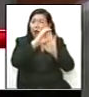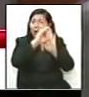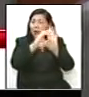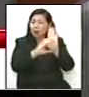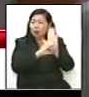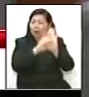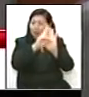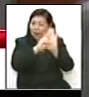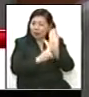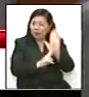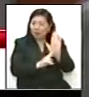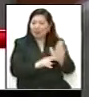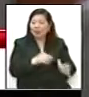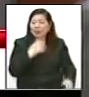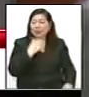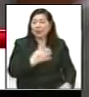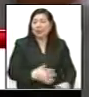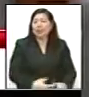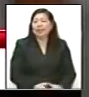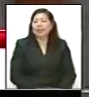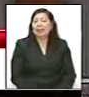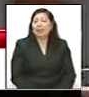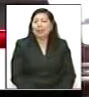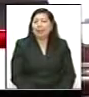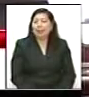al reglamento. Gracias, presidente.